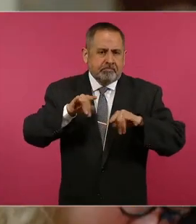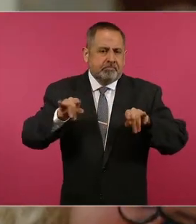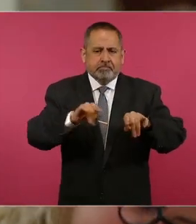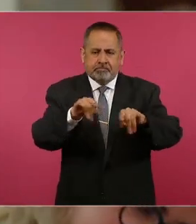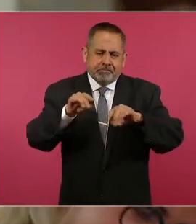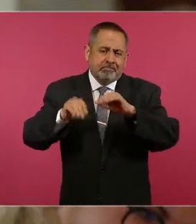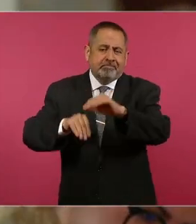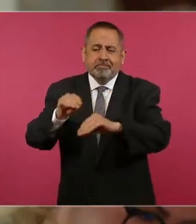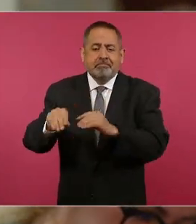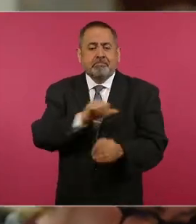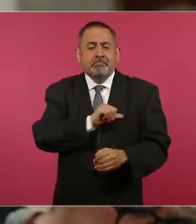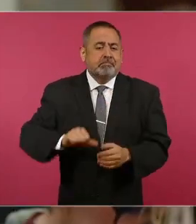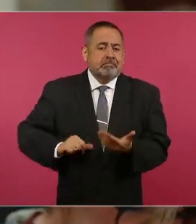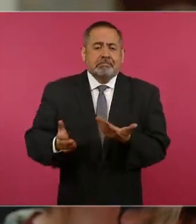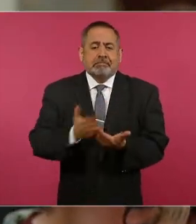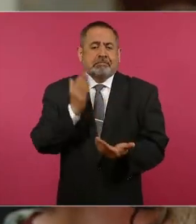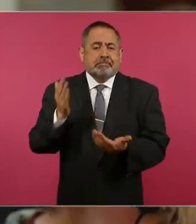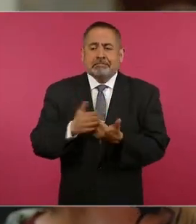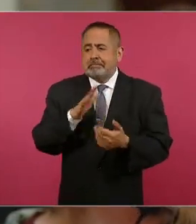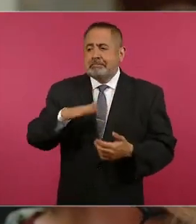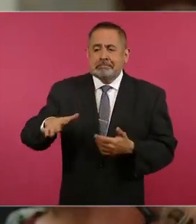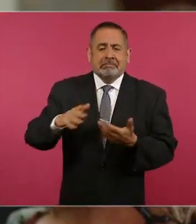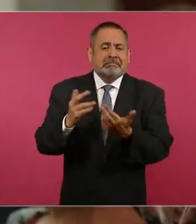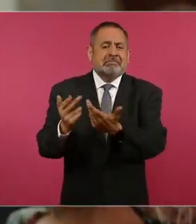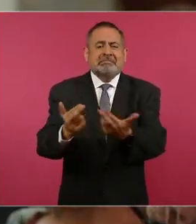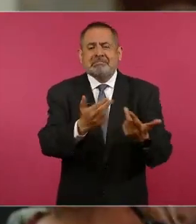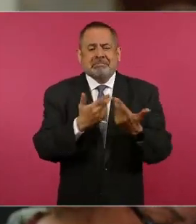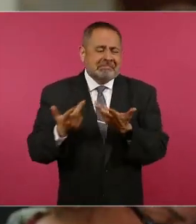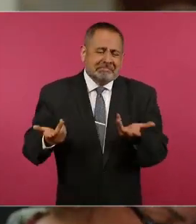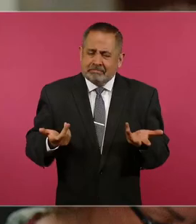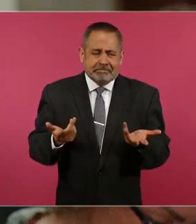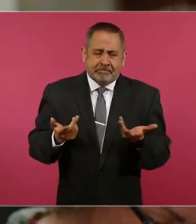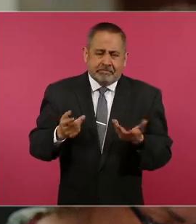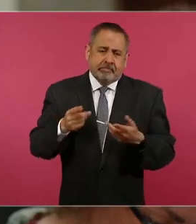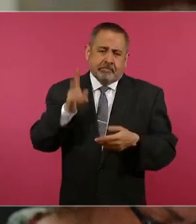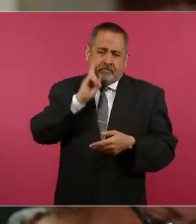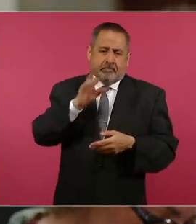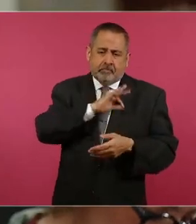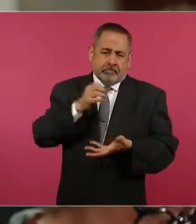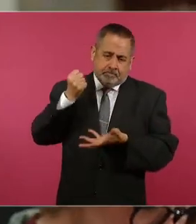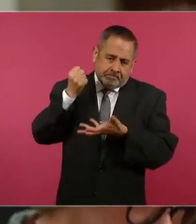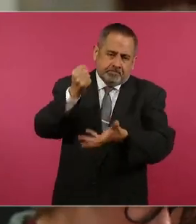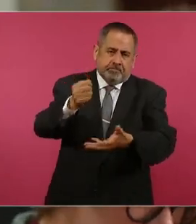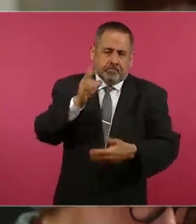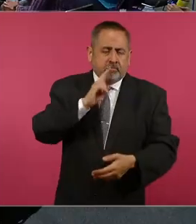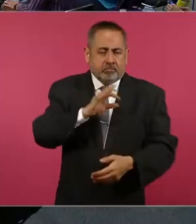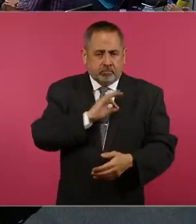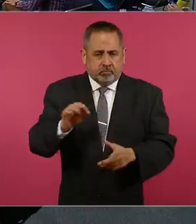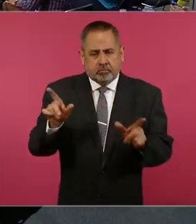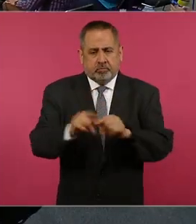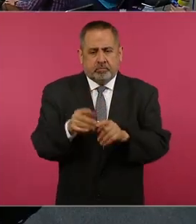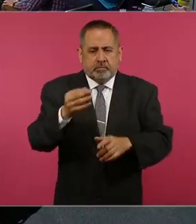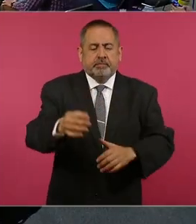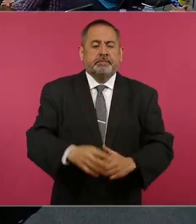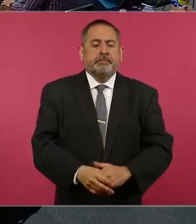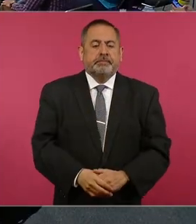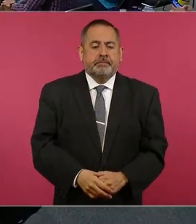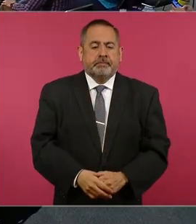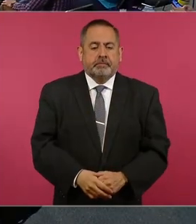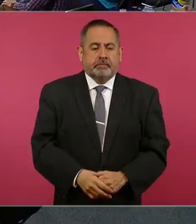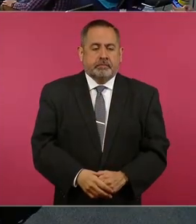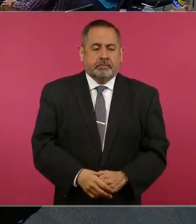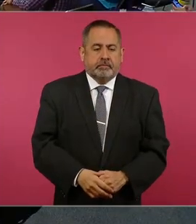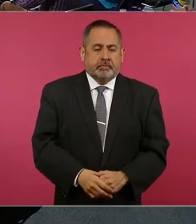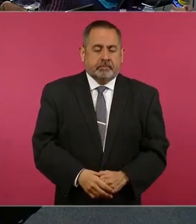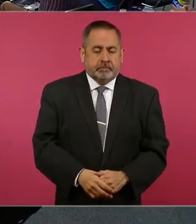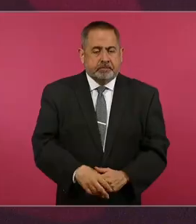las que cuenta esa alcaldía están en pésimas condiciones y saber si hay presupuesto para ello presidente es cuanto yo le